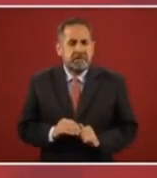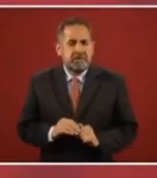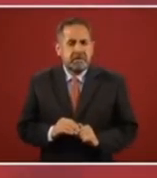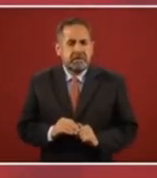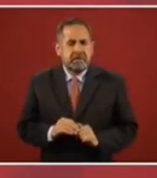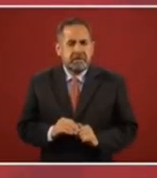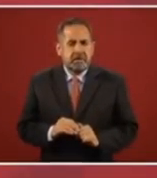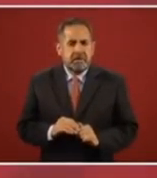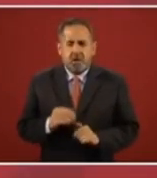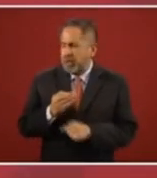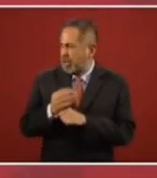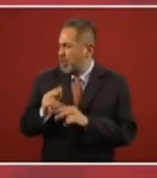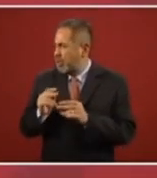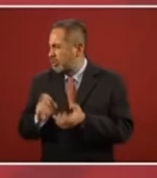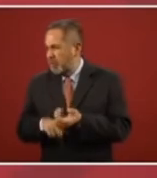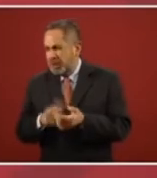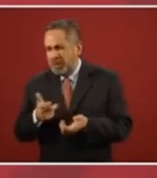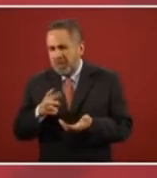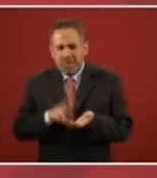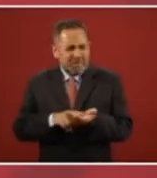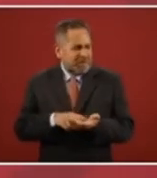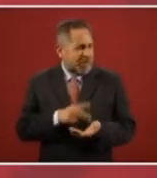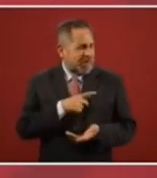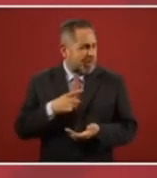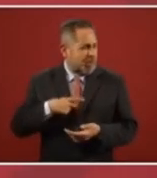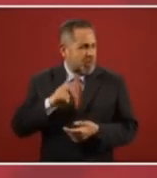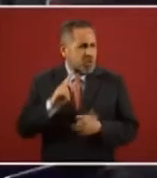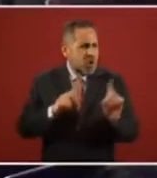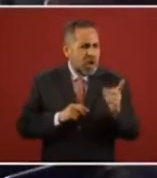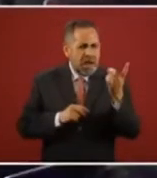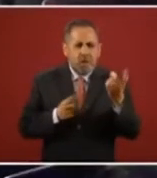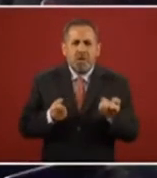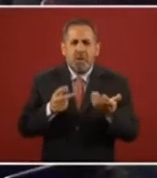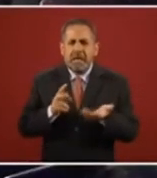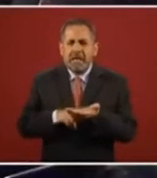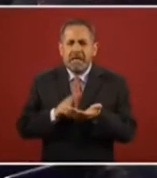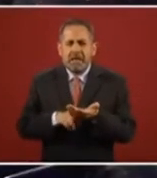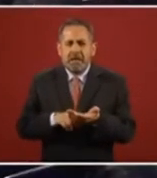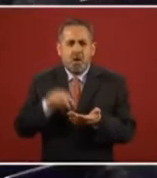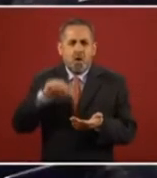no sé mucho de la mansión